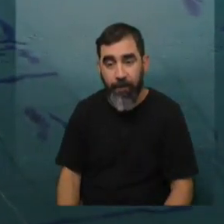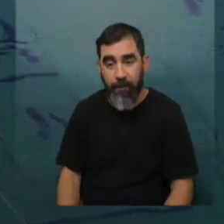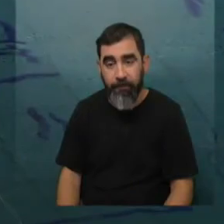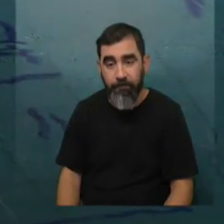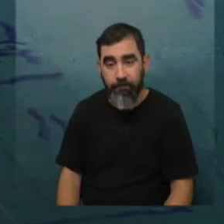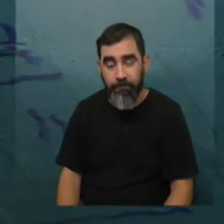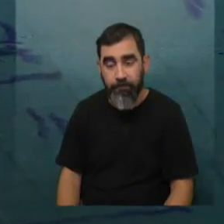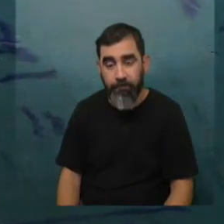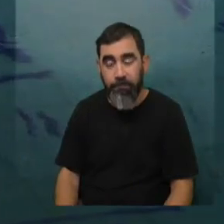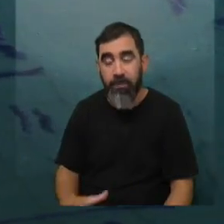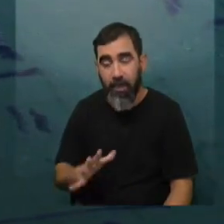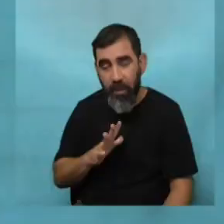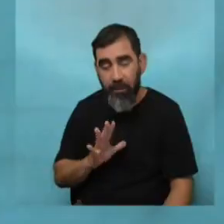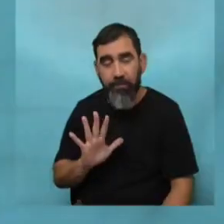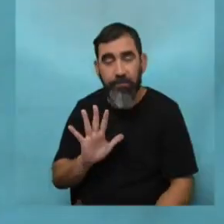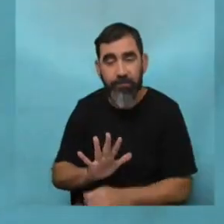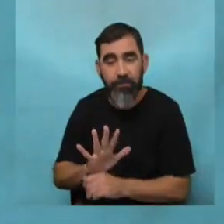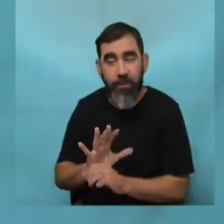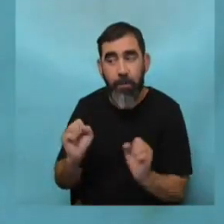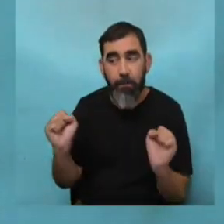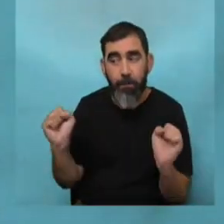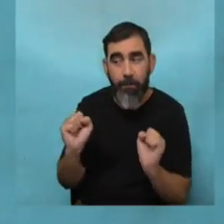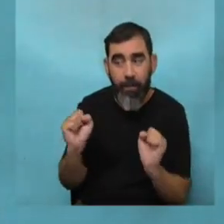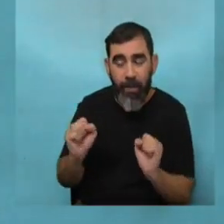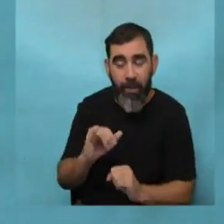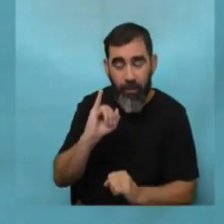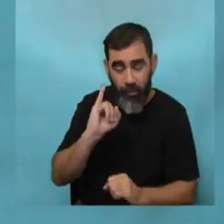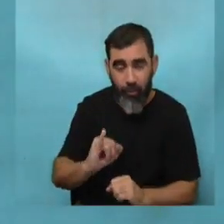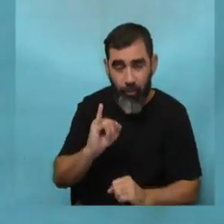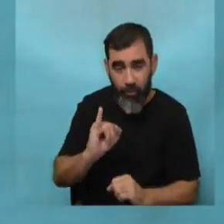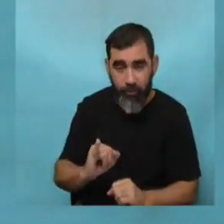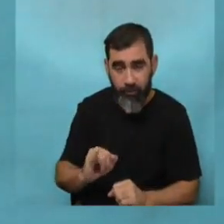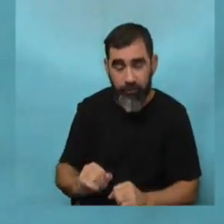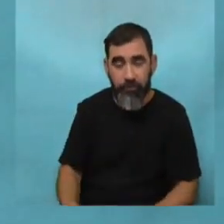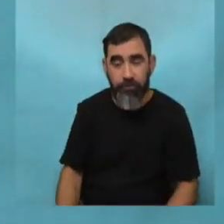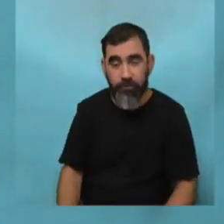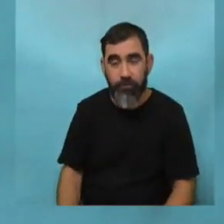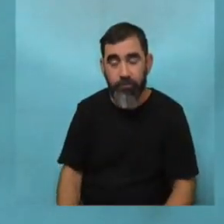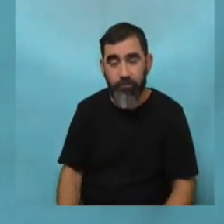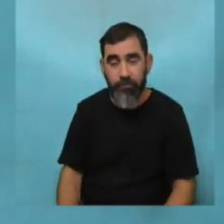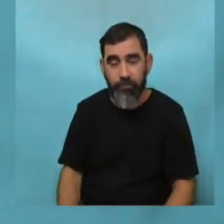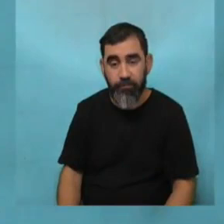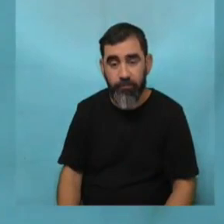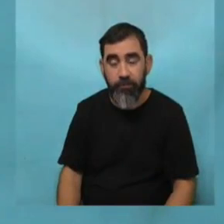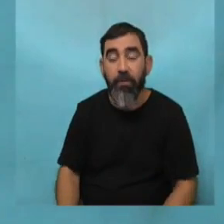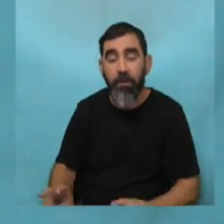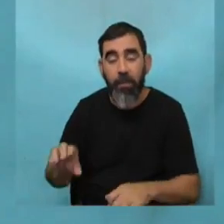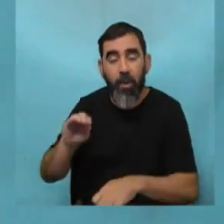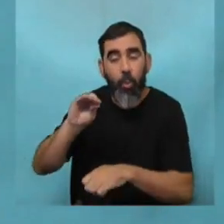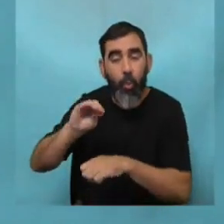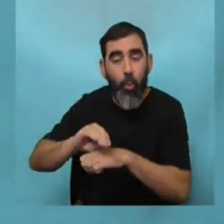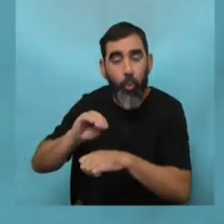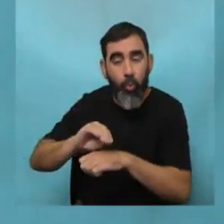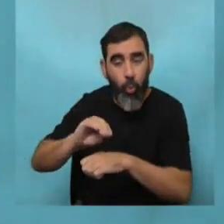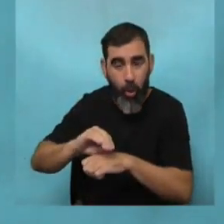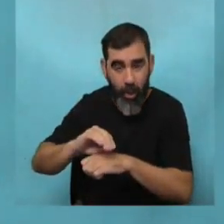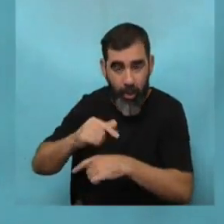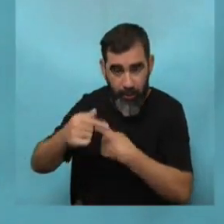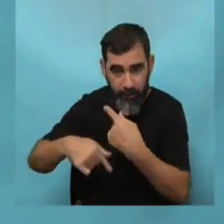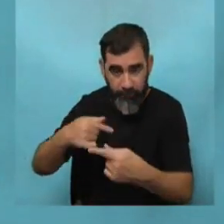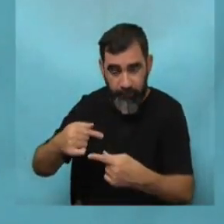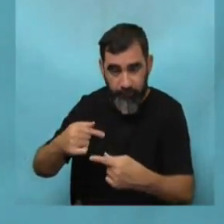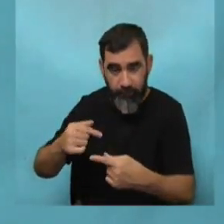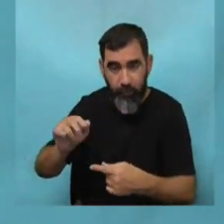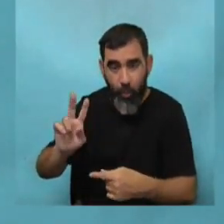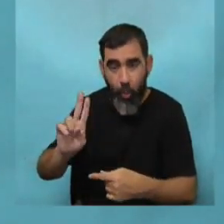Hay un cierto temor instaurado, sí, históricamente, un poco cultural, sí, que no sea solo en Uruguay,